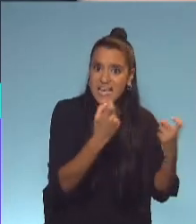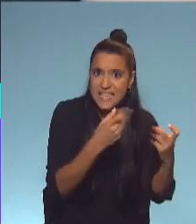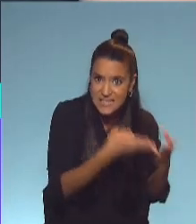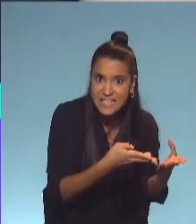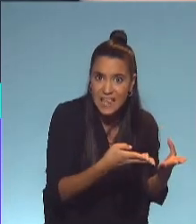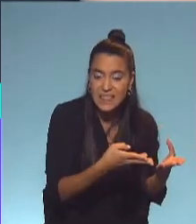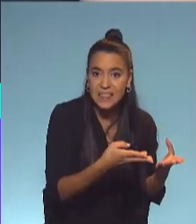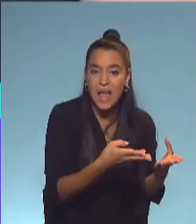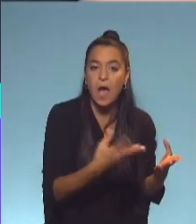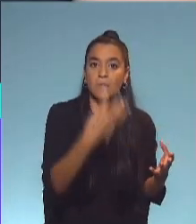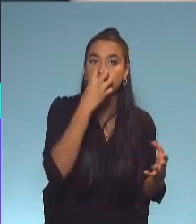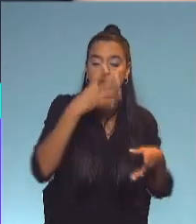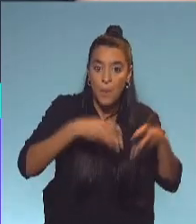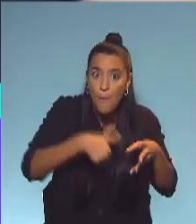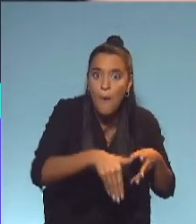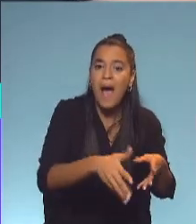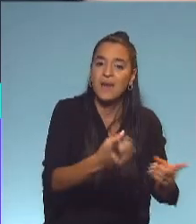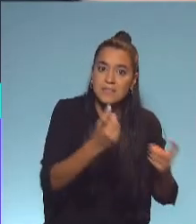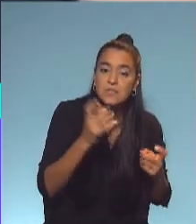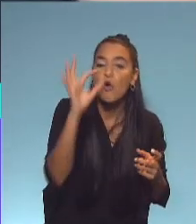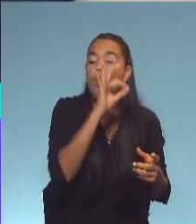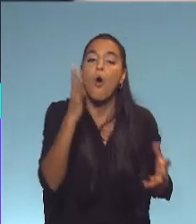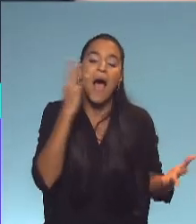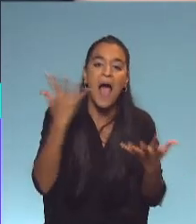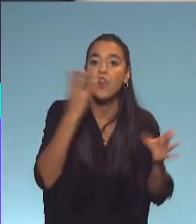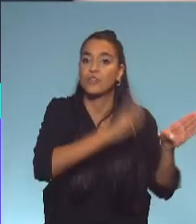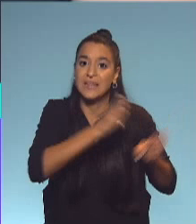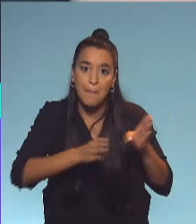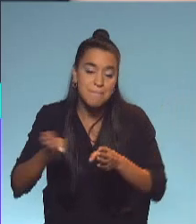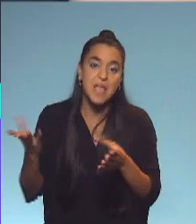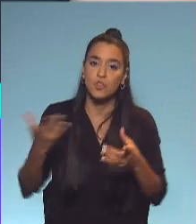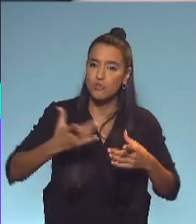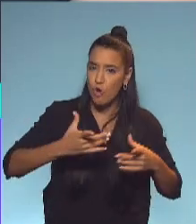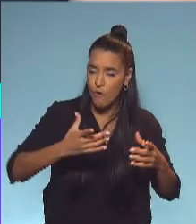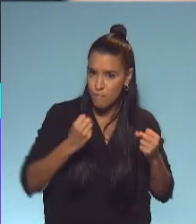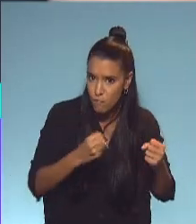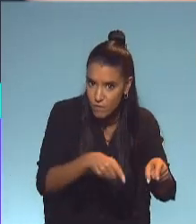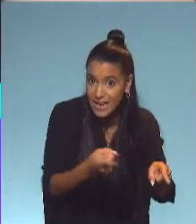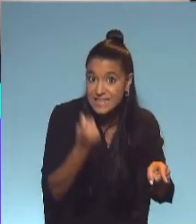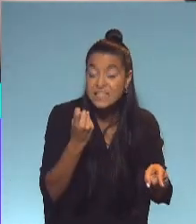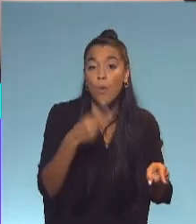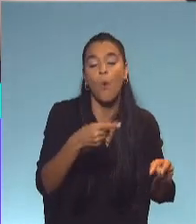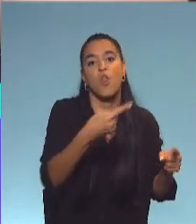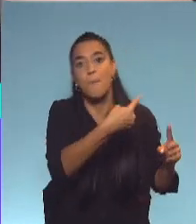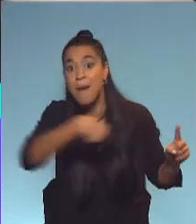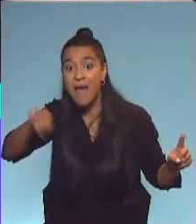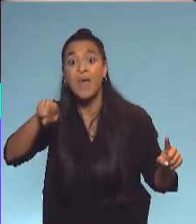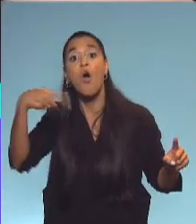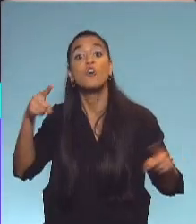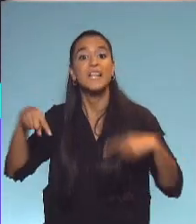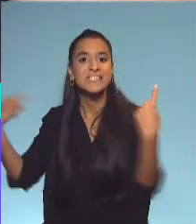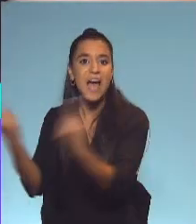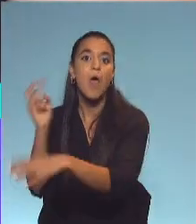necesitar ventilación o algún otro tipo de maniobra o de tratamiento intensivo. Los estamos pasando a otras salas